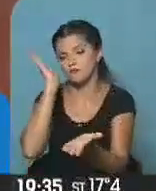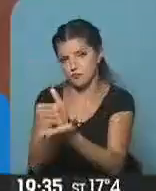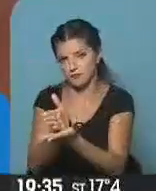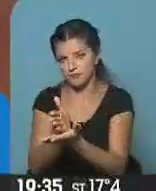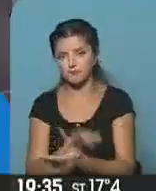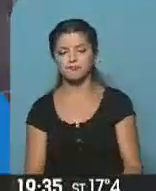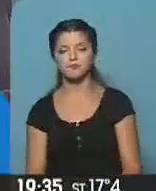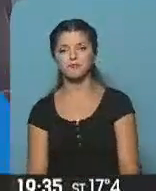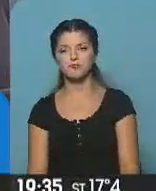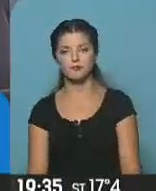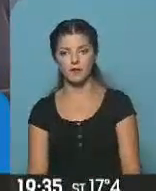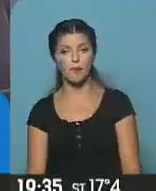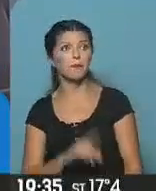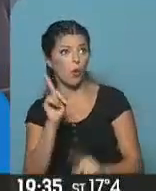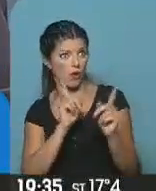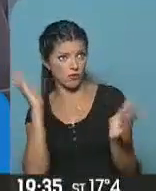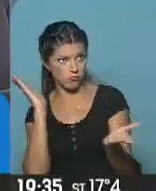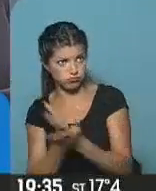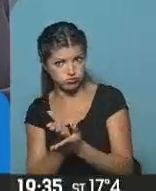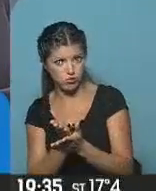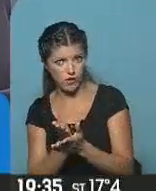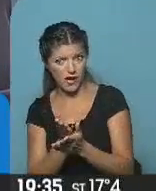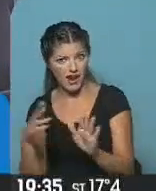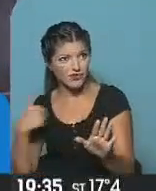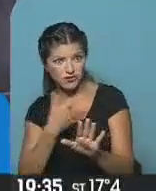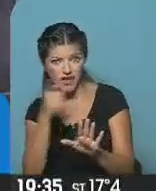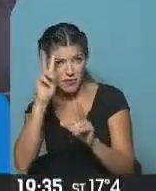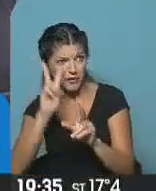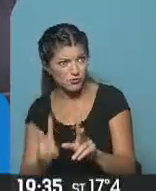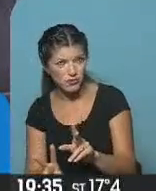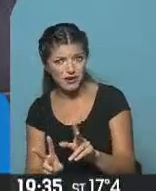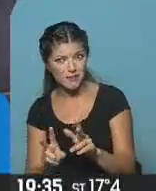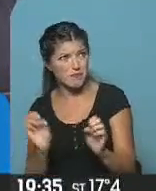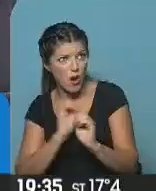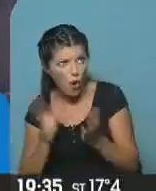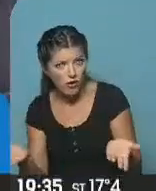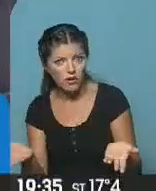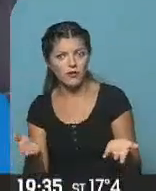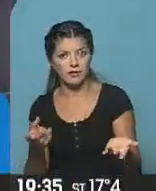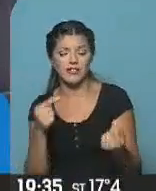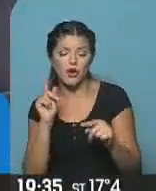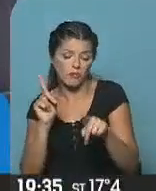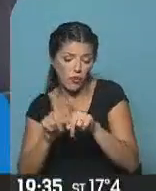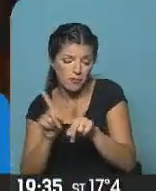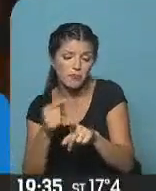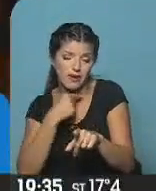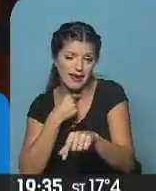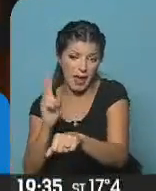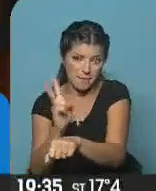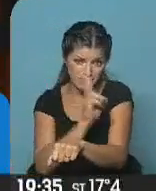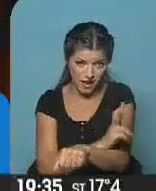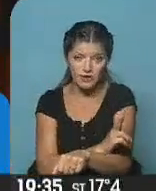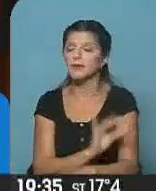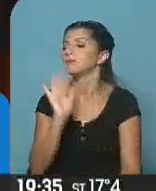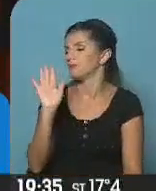que pasa que algunos hechos concretos podrían perjudicar más aún al pueblo venezolano y creo que eso es lo que quieren evitar todos los líderes del mundo no claro pero hay una diferencia entre lo que